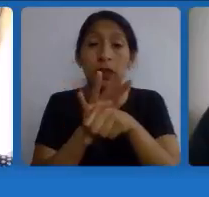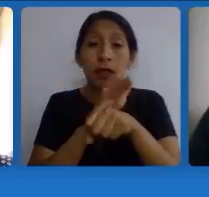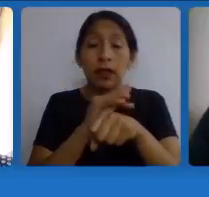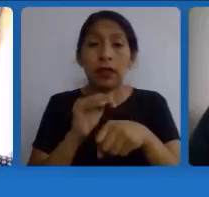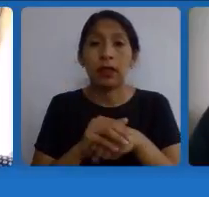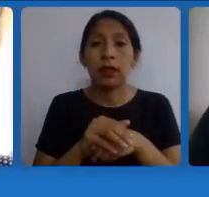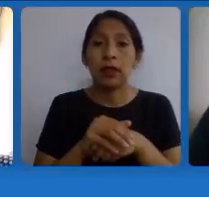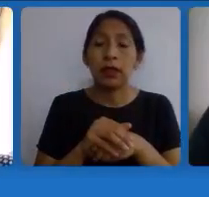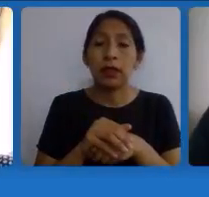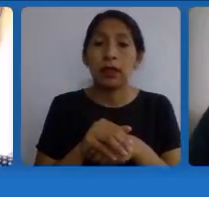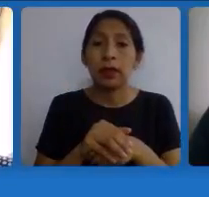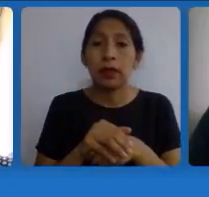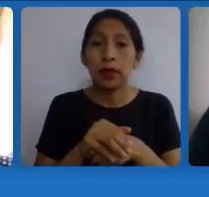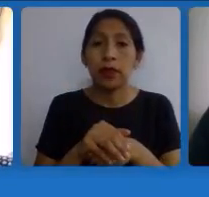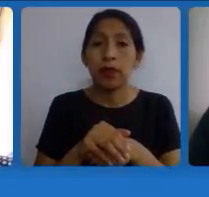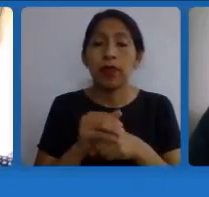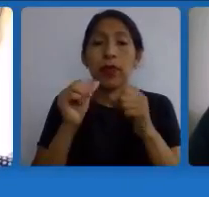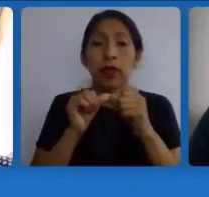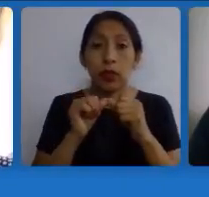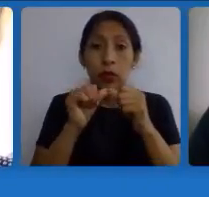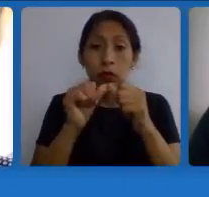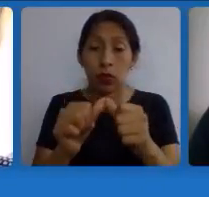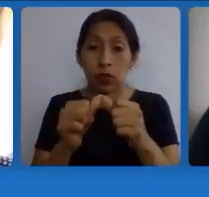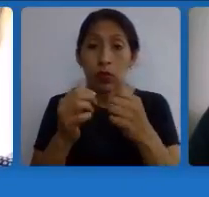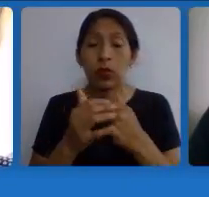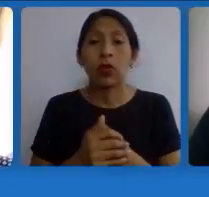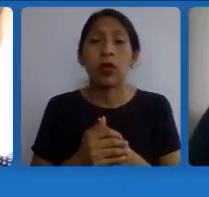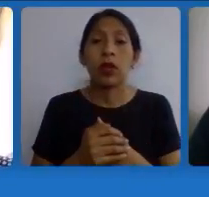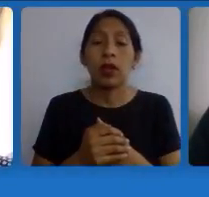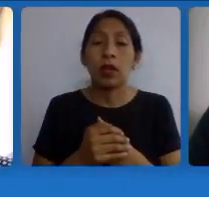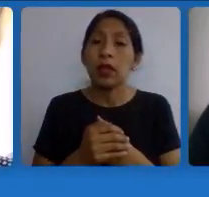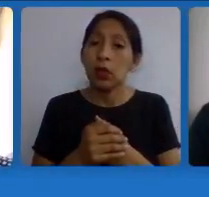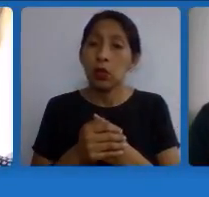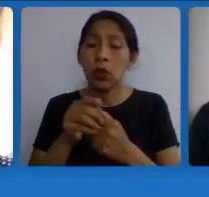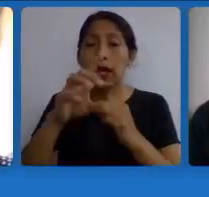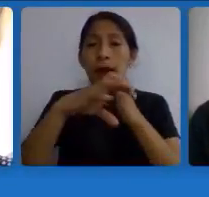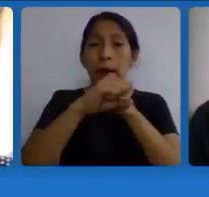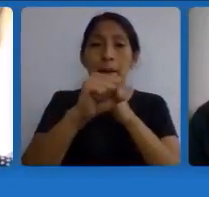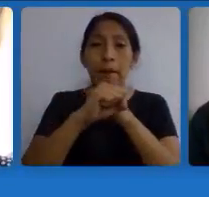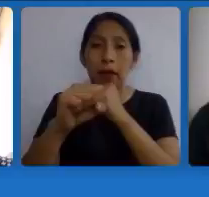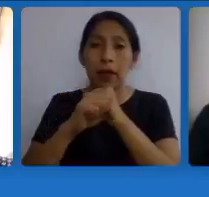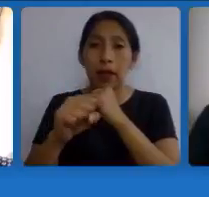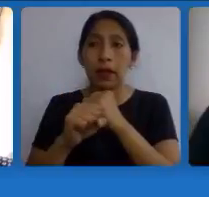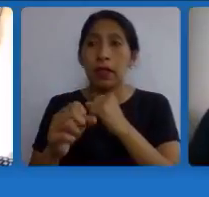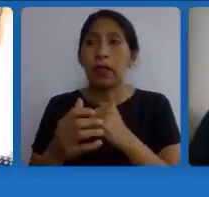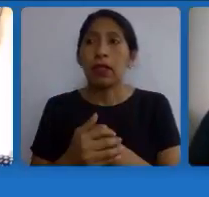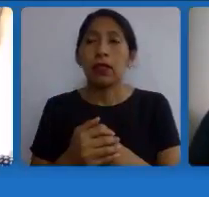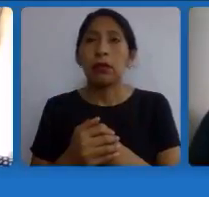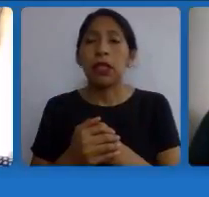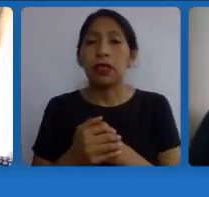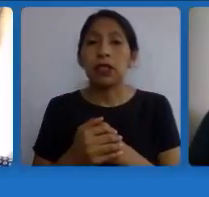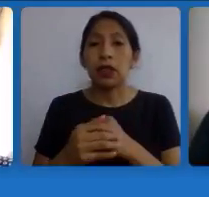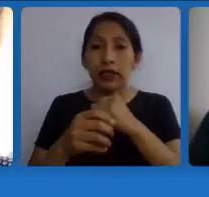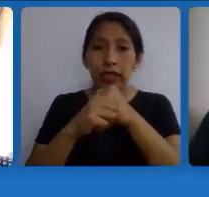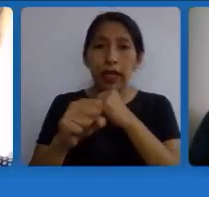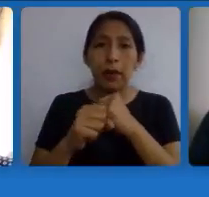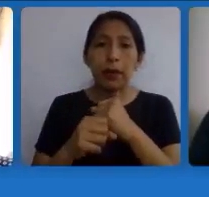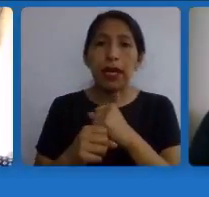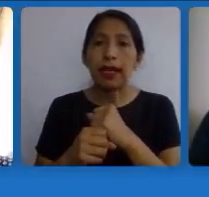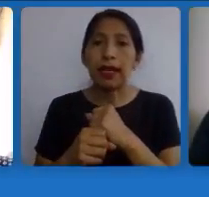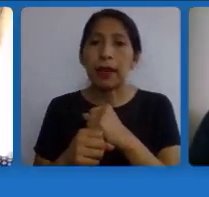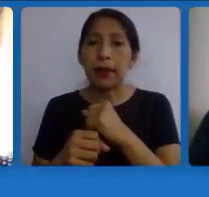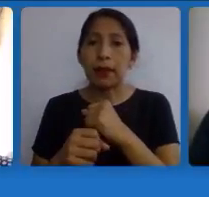esta acción, sigue siendo efectiva, ¿no? El poder realizar campañas de emailing efectivas a un